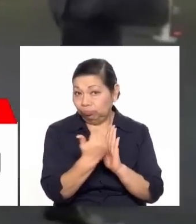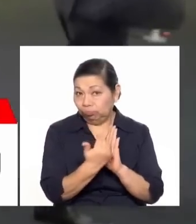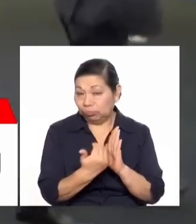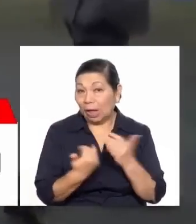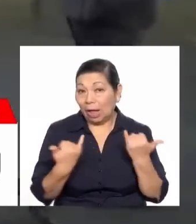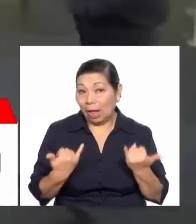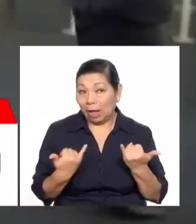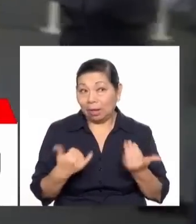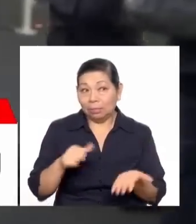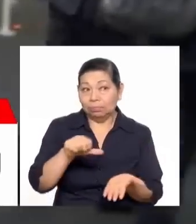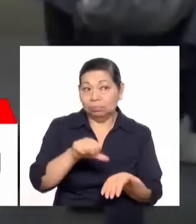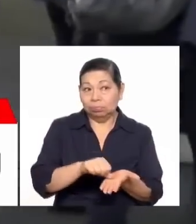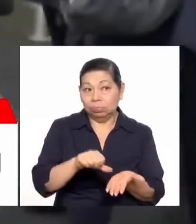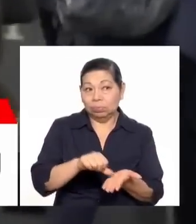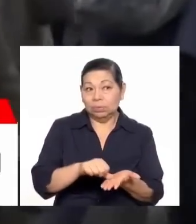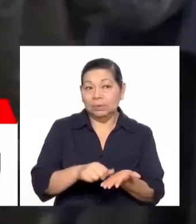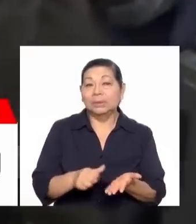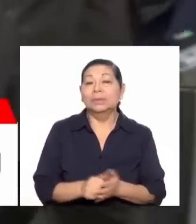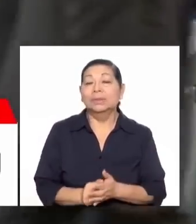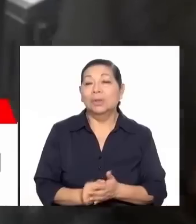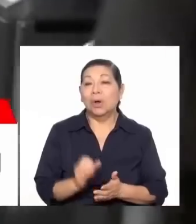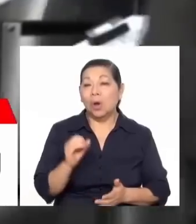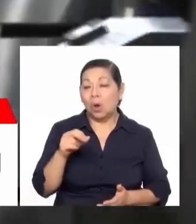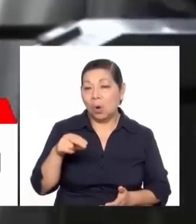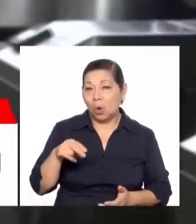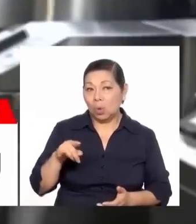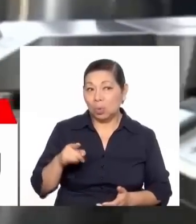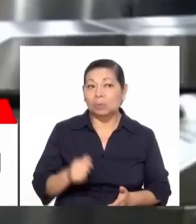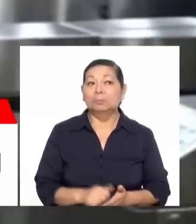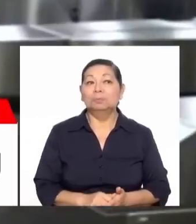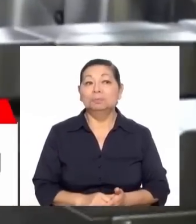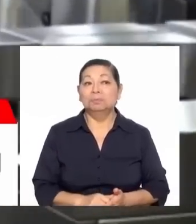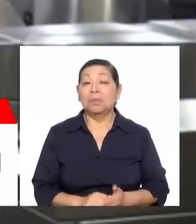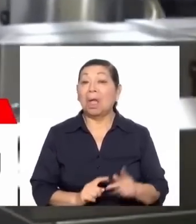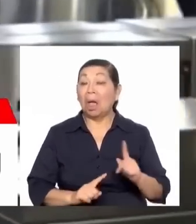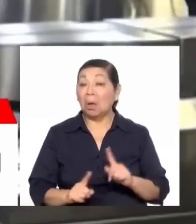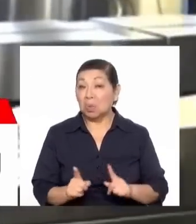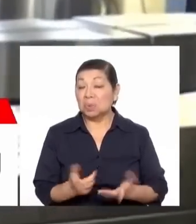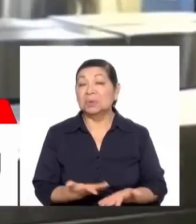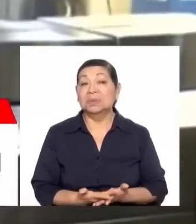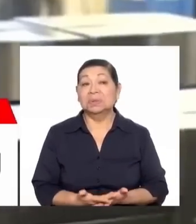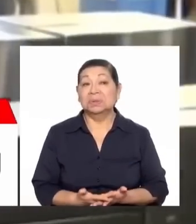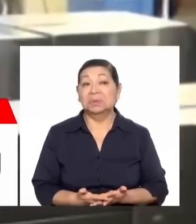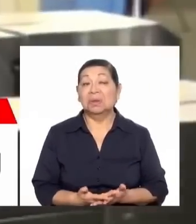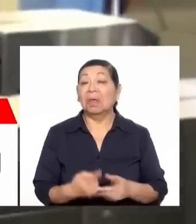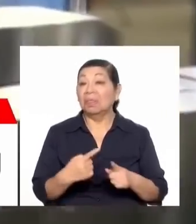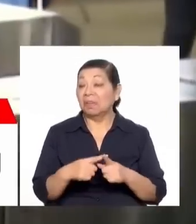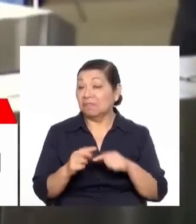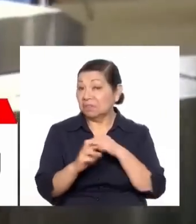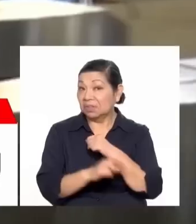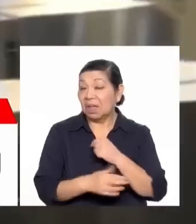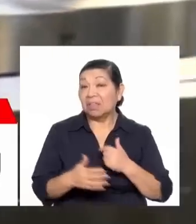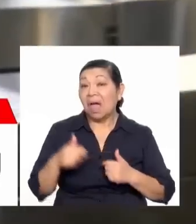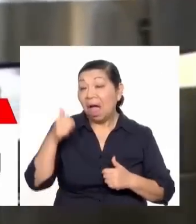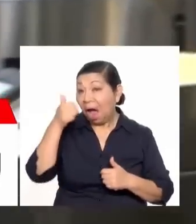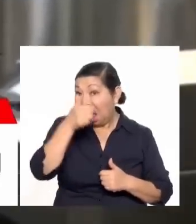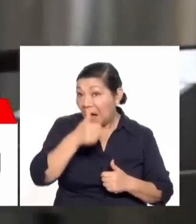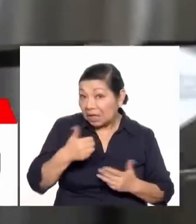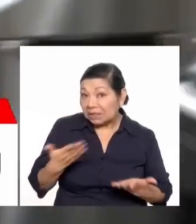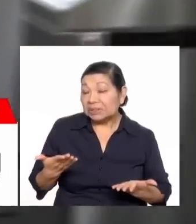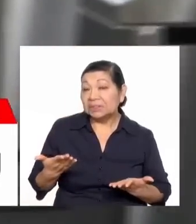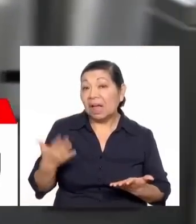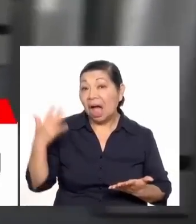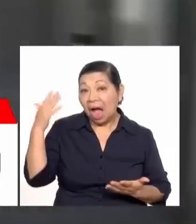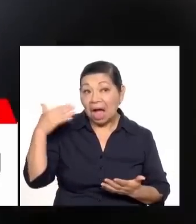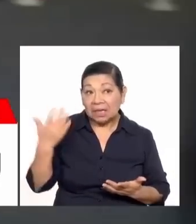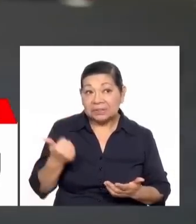acá en la sede de las Naciones Unidas. Vemos incluso algunos miembros de los países asiáticos que también